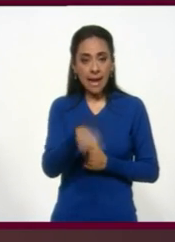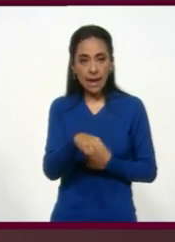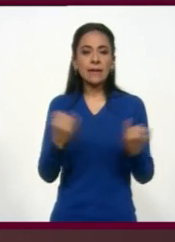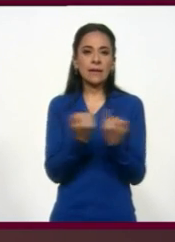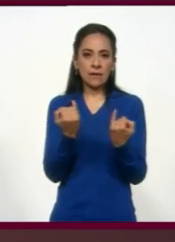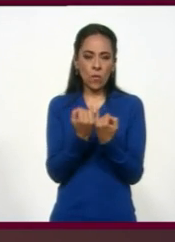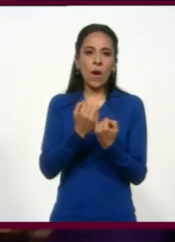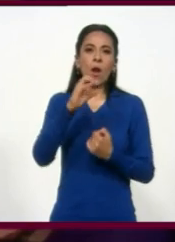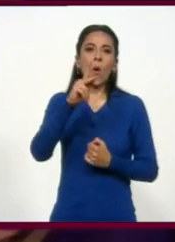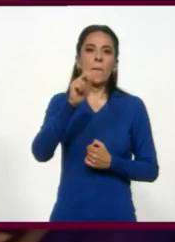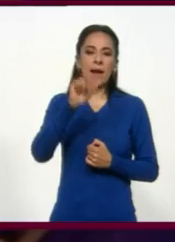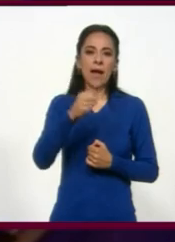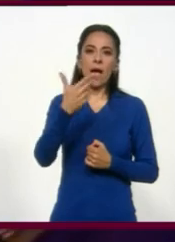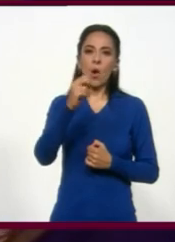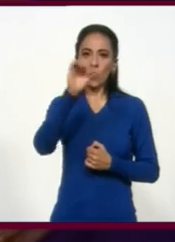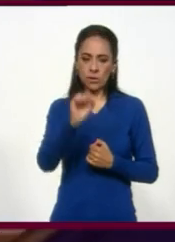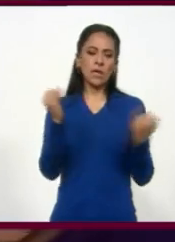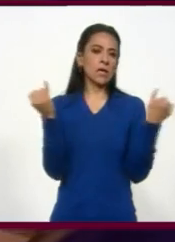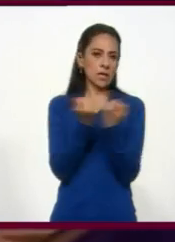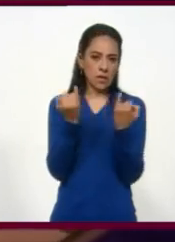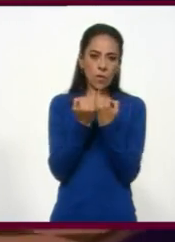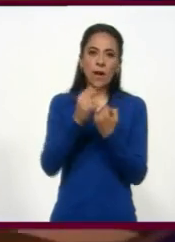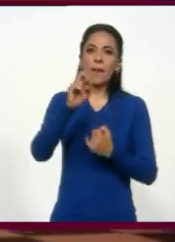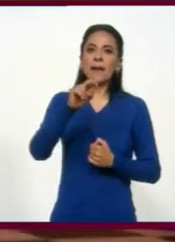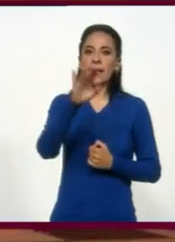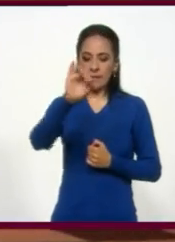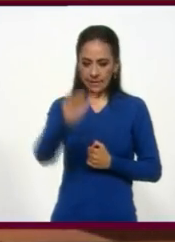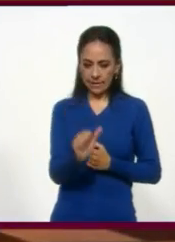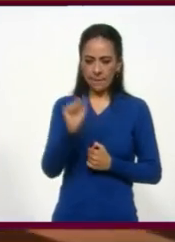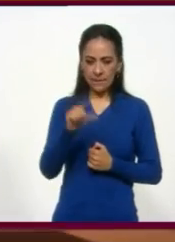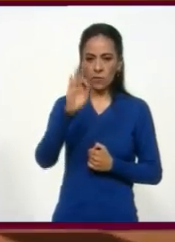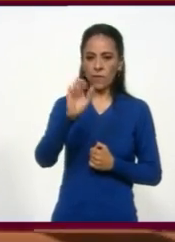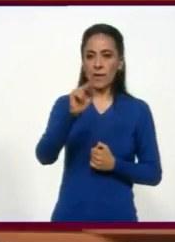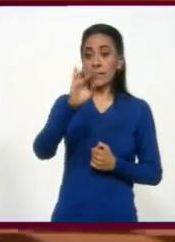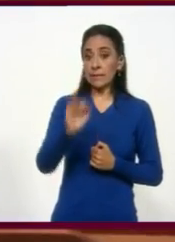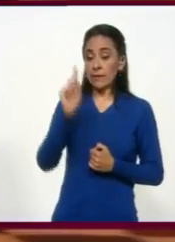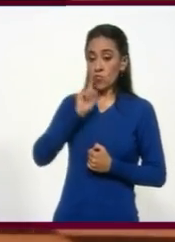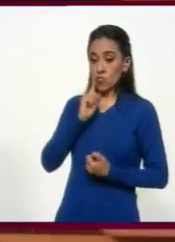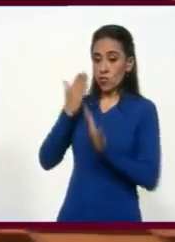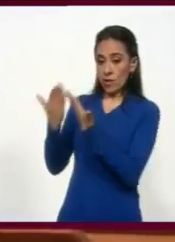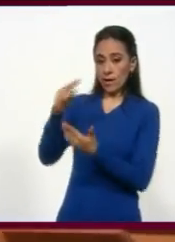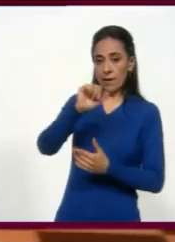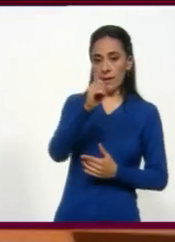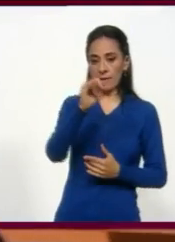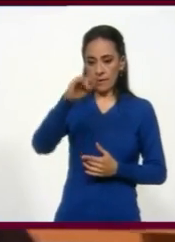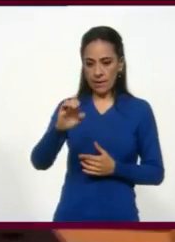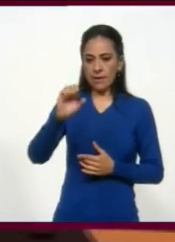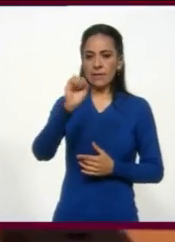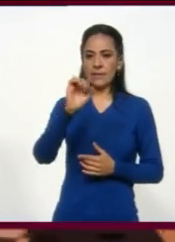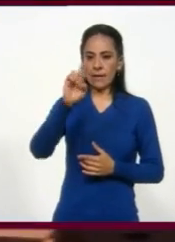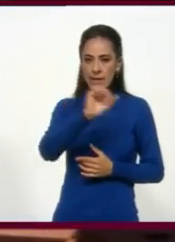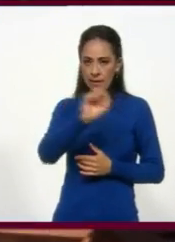house y la fénice de venecia ahora la soprano nadie encierra se presentará este viernes en el teatro juárez